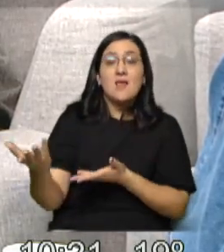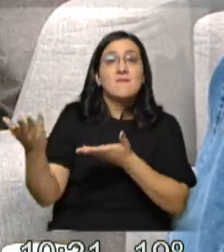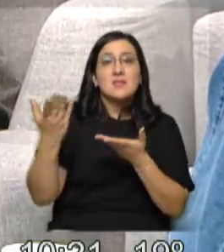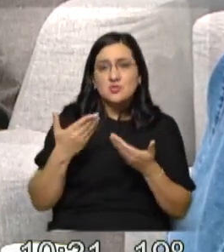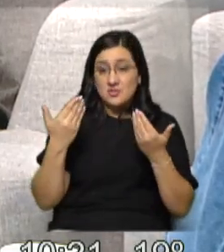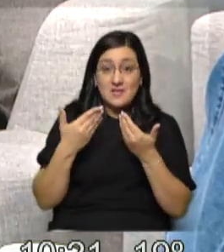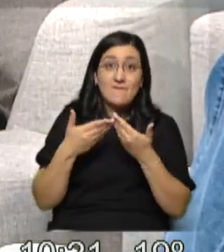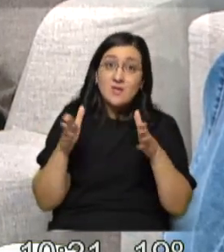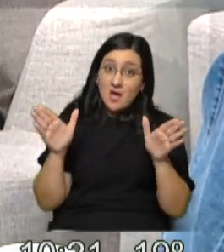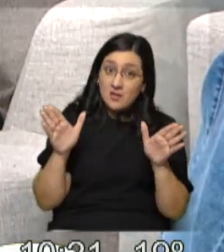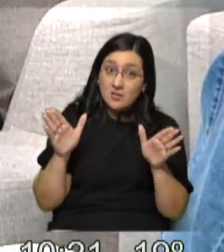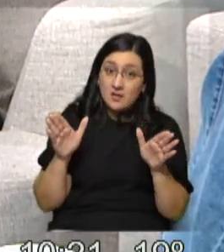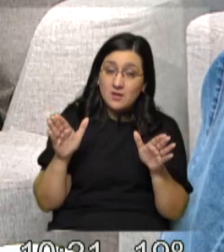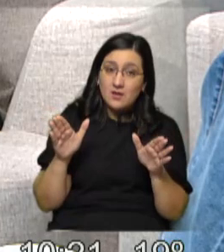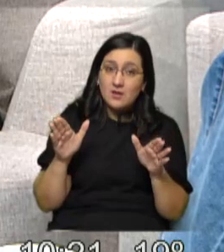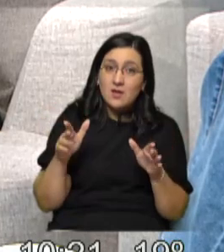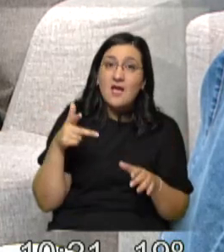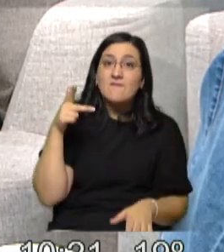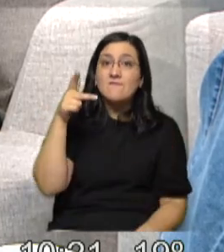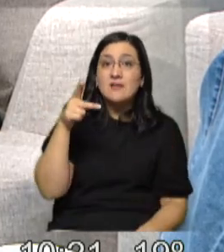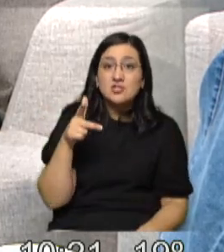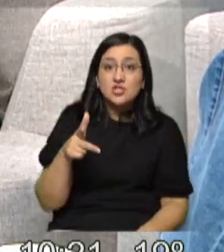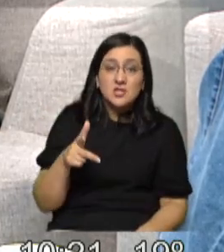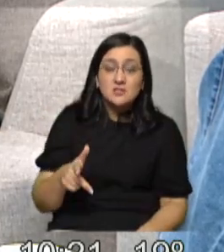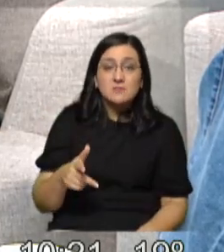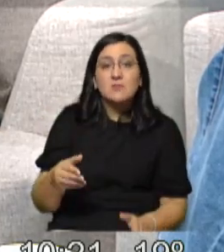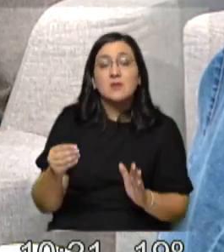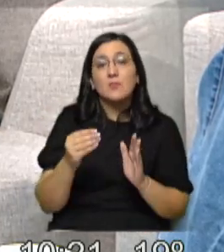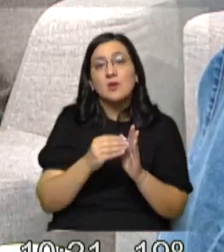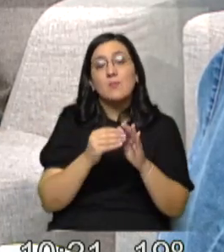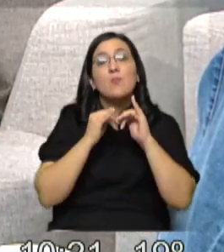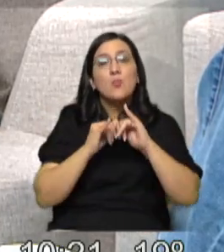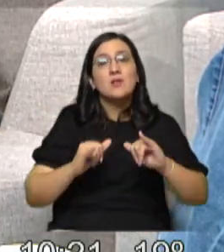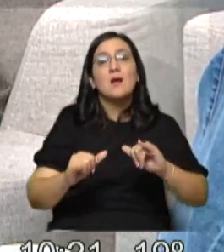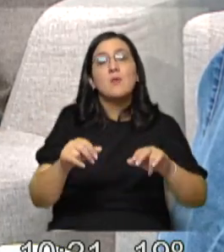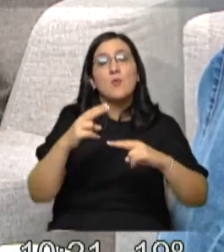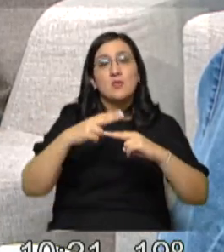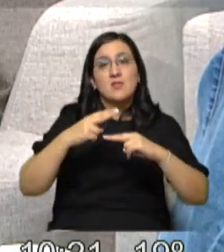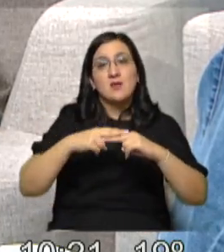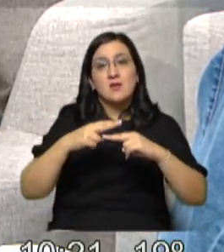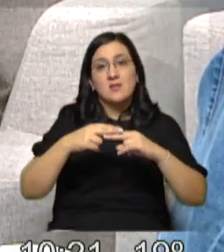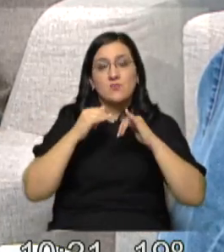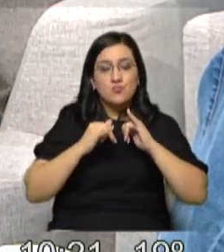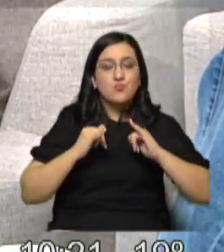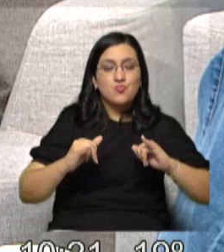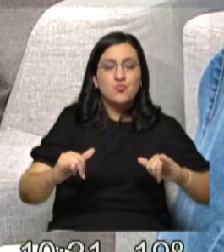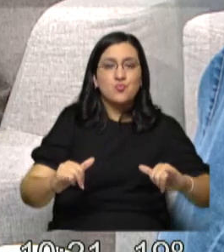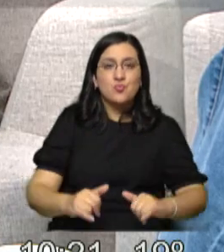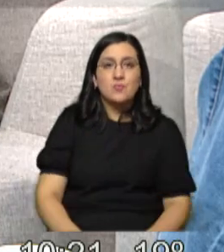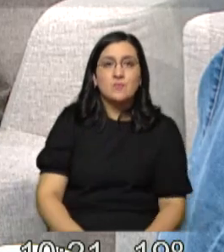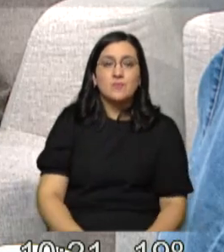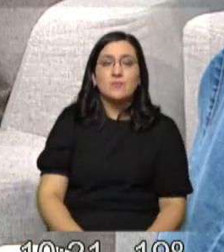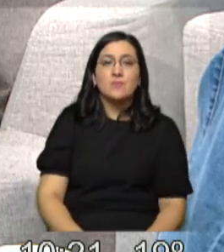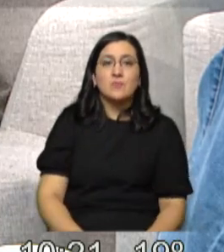está abierta. Vamos a estar poniendo fechas ahí en las redes, que es por donde manejamos un poco la promoción. Contanos de todo